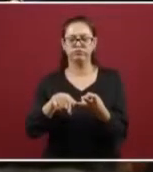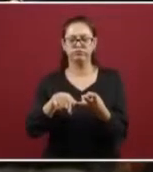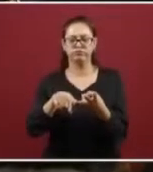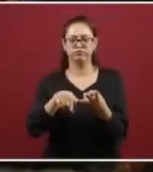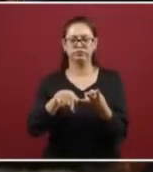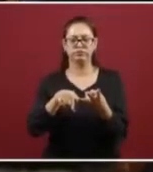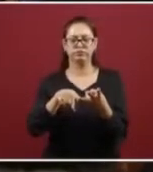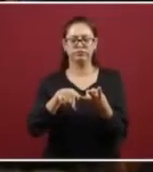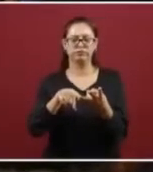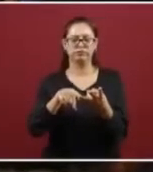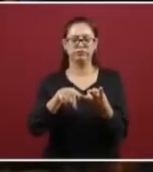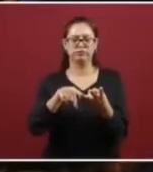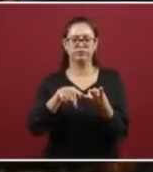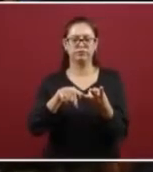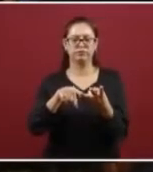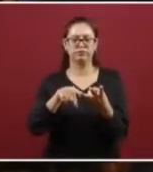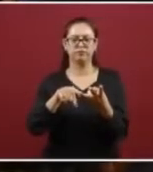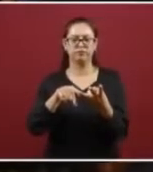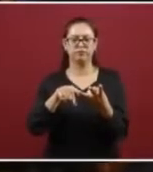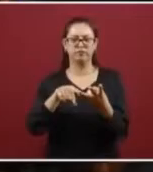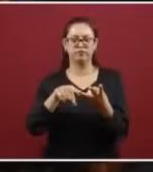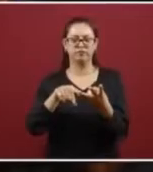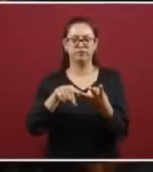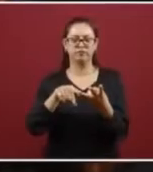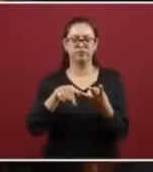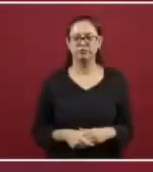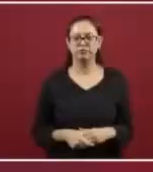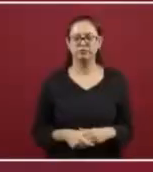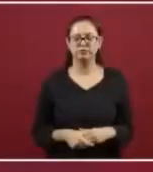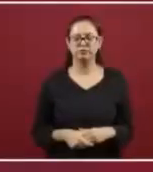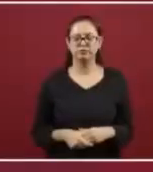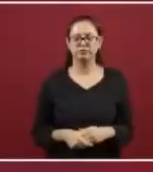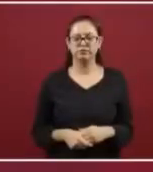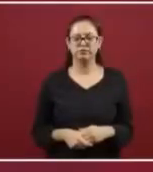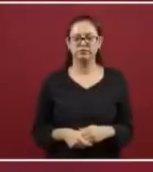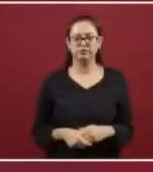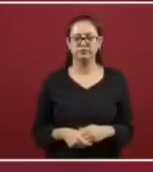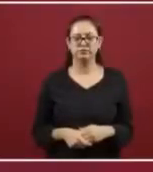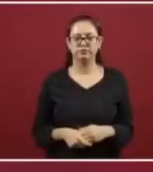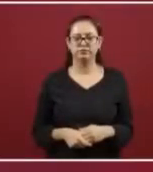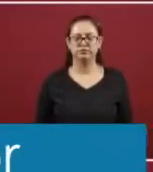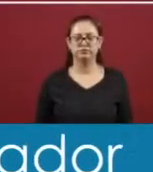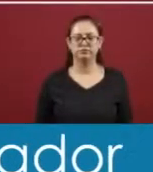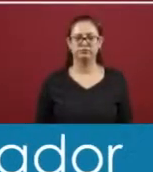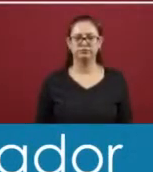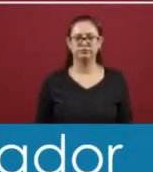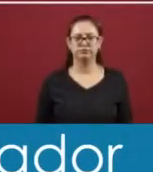que exigen las normas internacionales. Esto fue lo que dijo. Esto que se logró